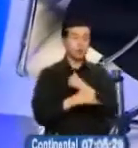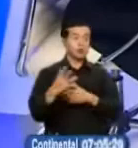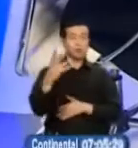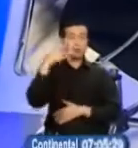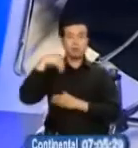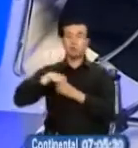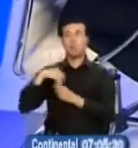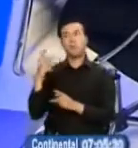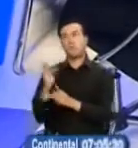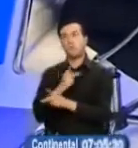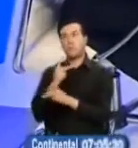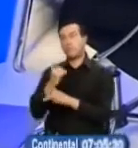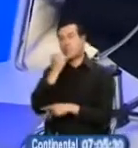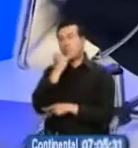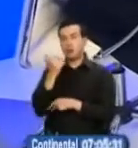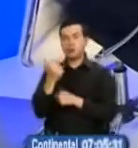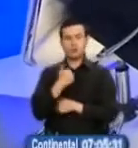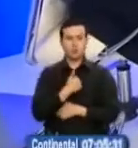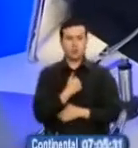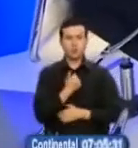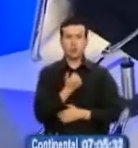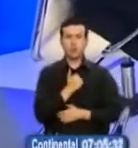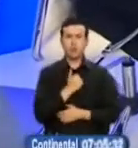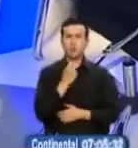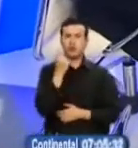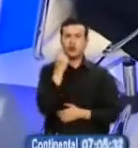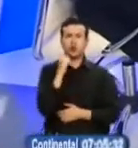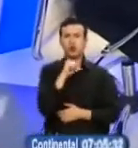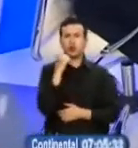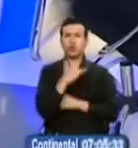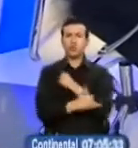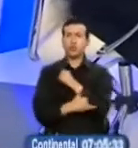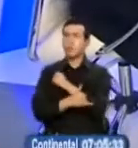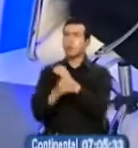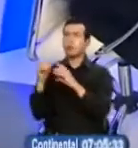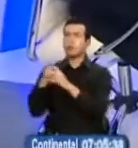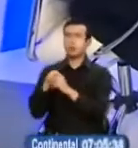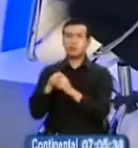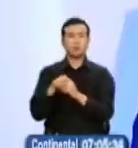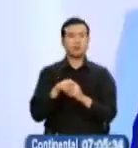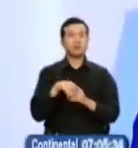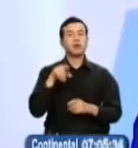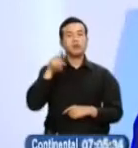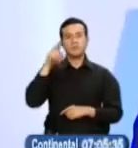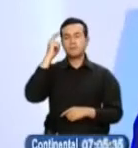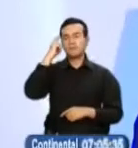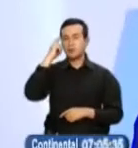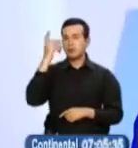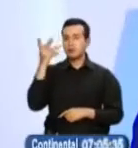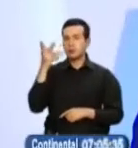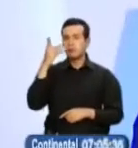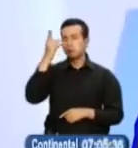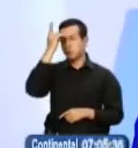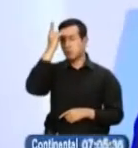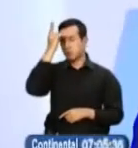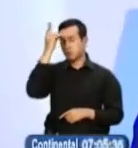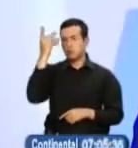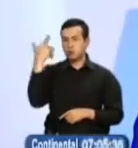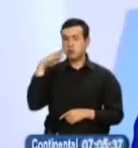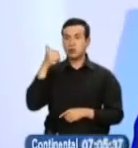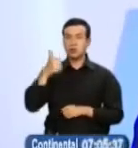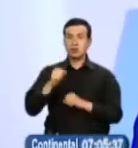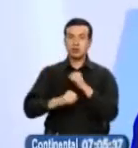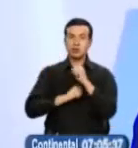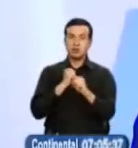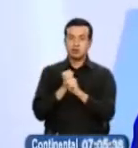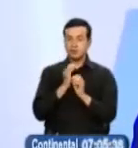como algo malo, pero sin embargo tenemos la reserva en otro lado y no la tenemos nosotros. Mire, yo creo que esa es una de las grandes deudas después de estos 10